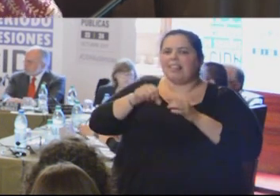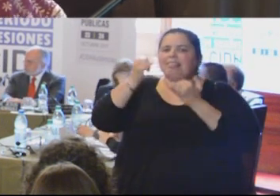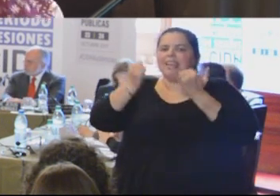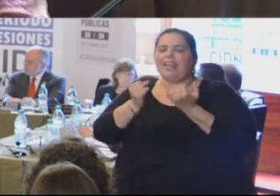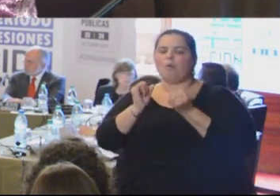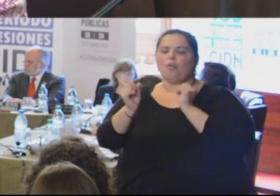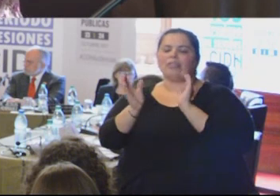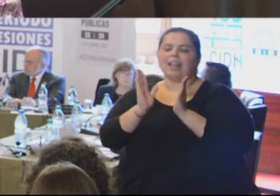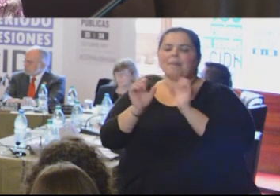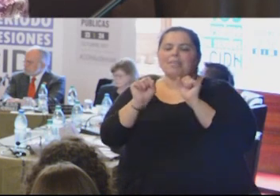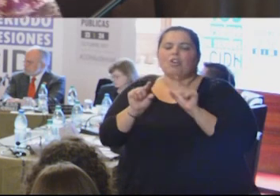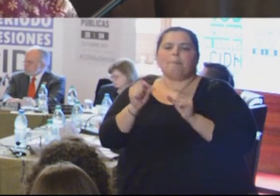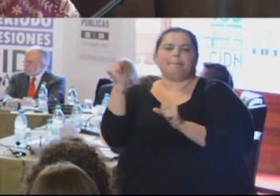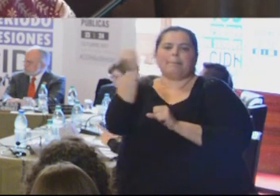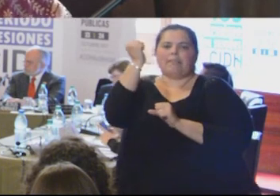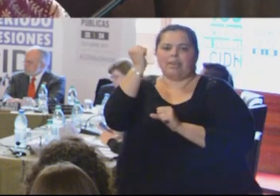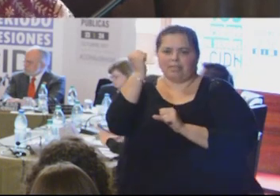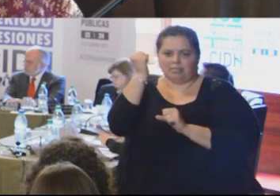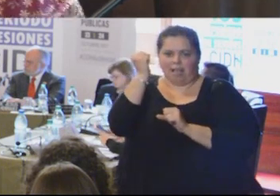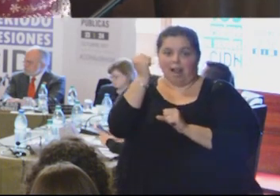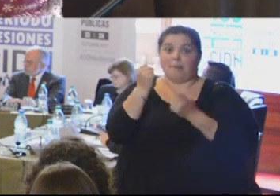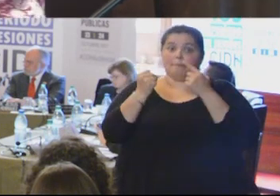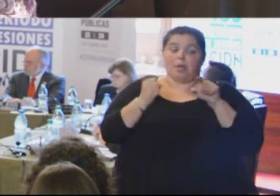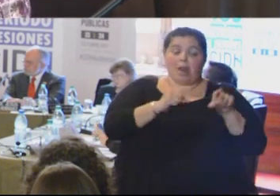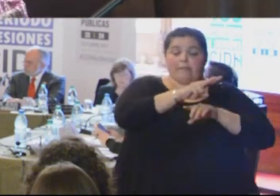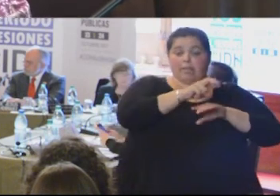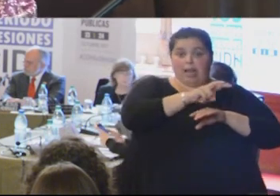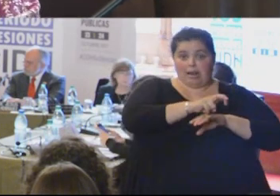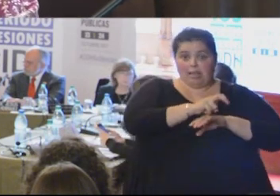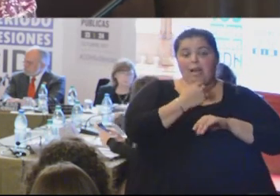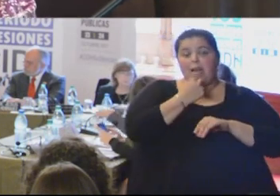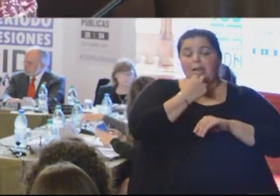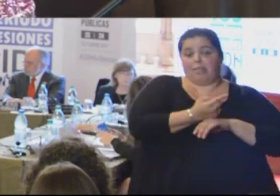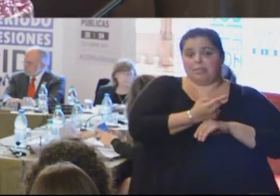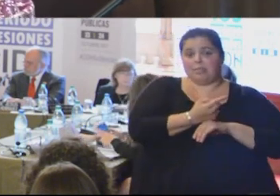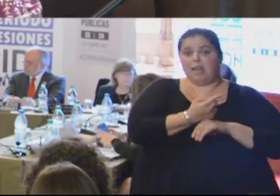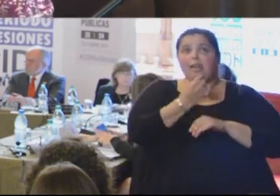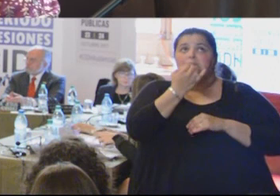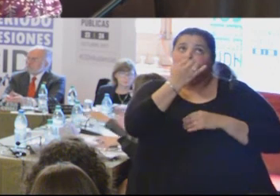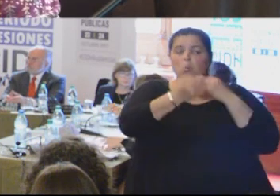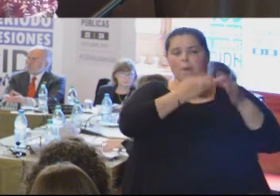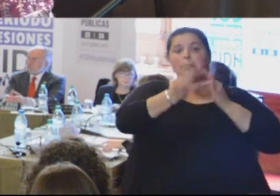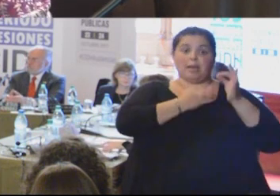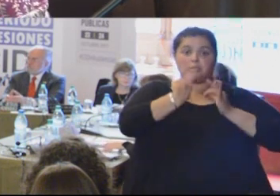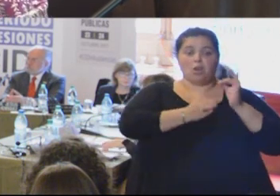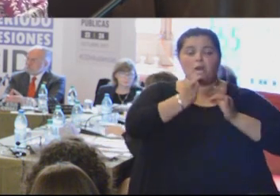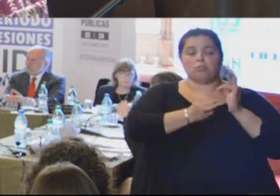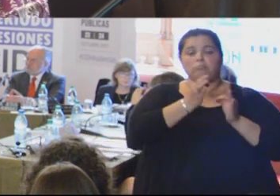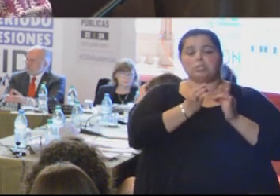en tanto que la fiscalía ha hecho una explicación que